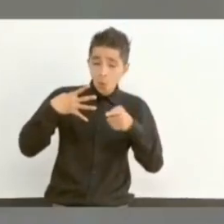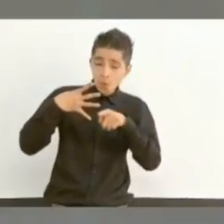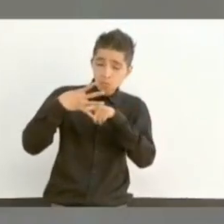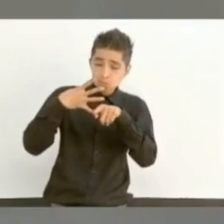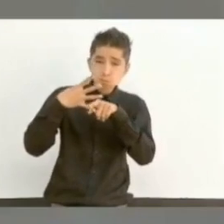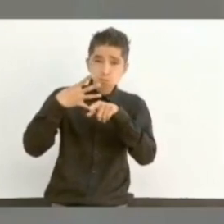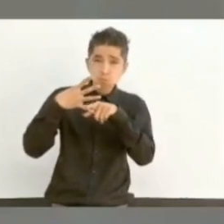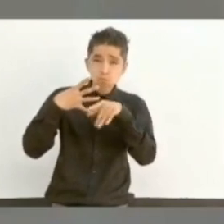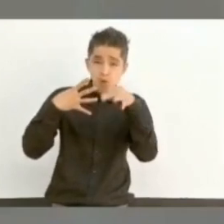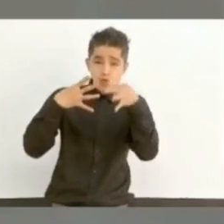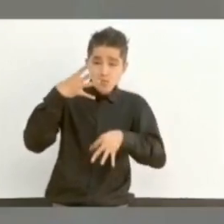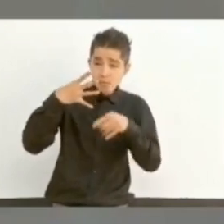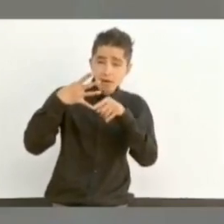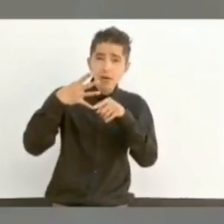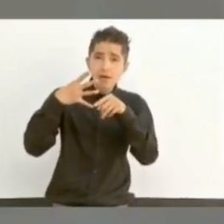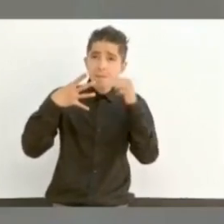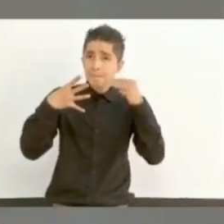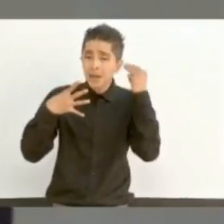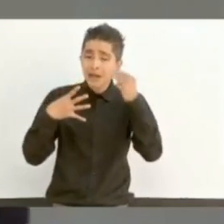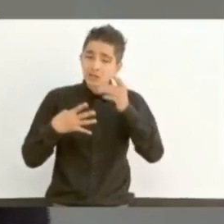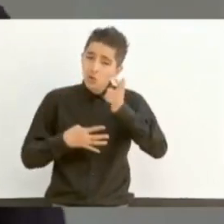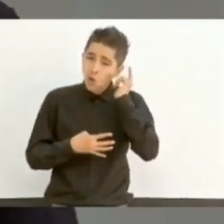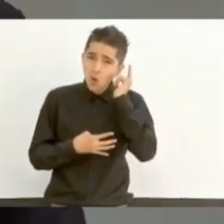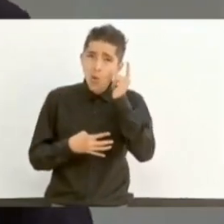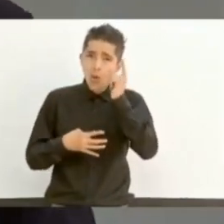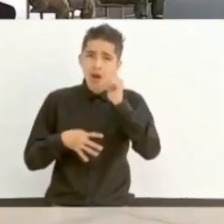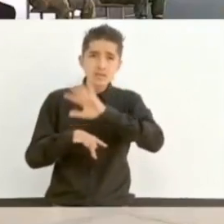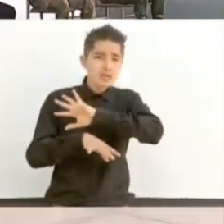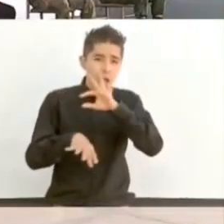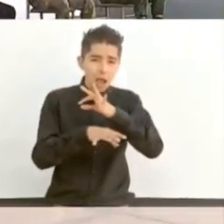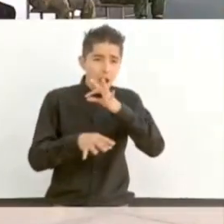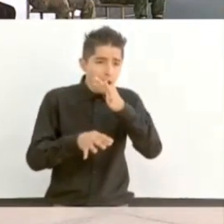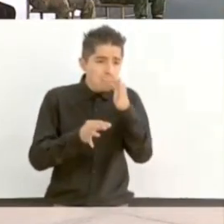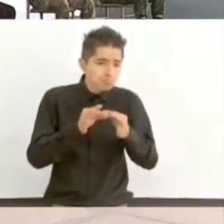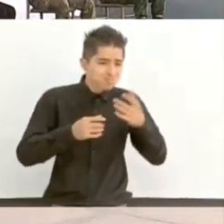se hayan vacunados